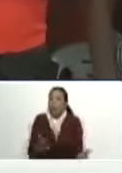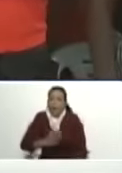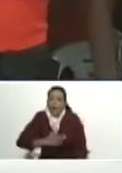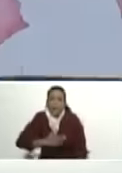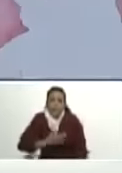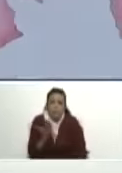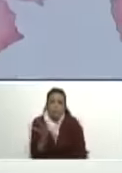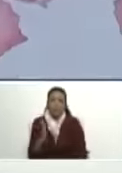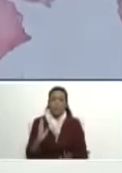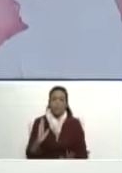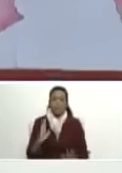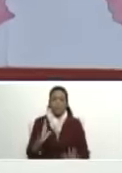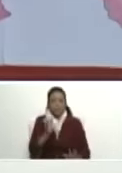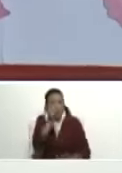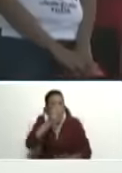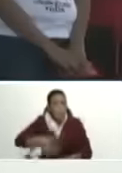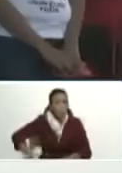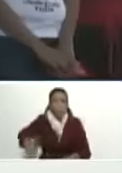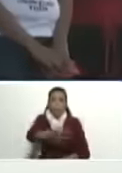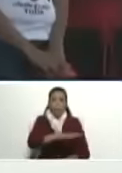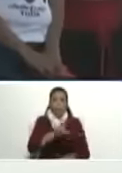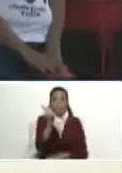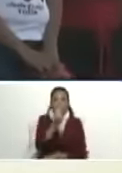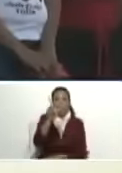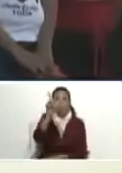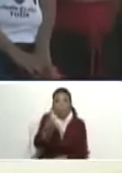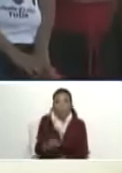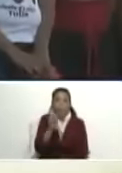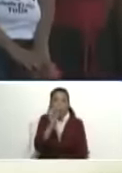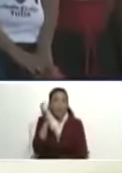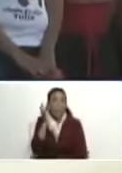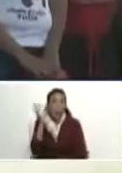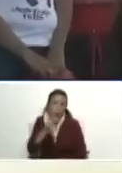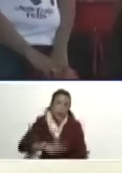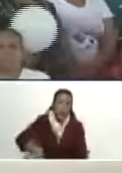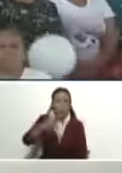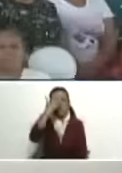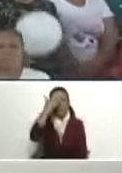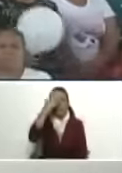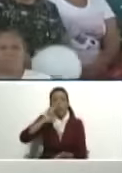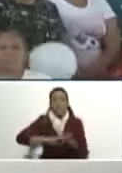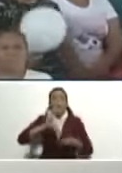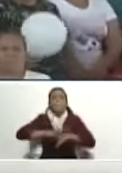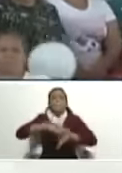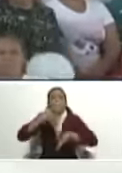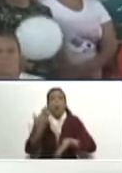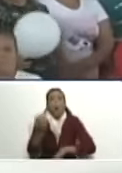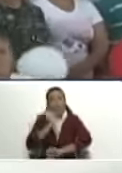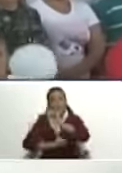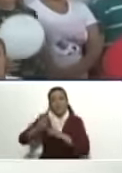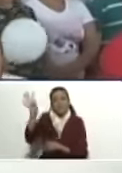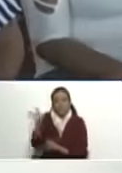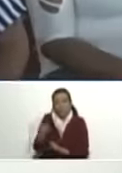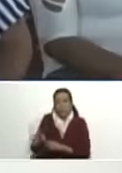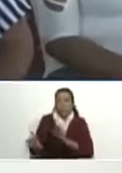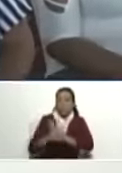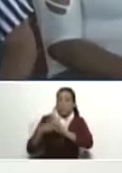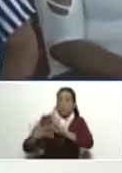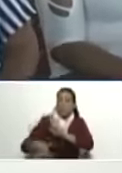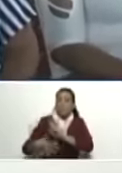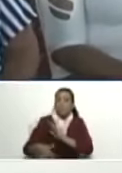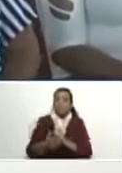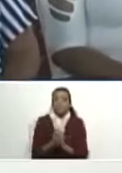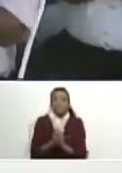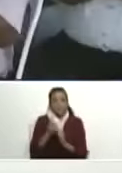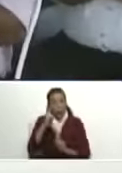ganas de nuestro pueblo, los venezolanos y las venezolanas, de saber la verdad, de defender nuestra verdad, de salir